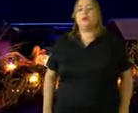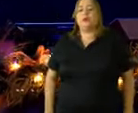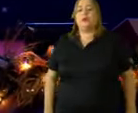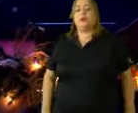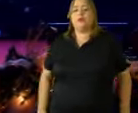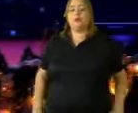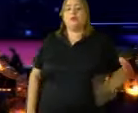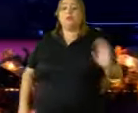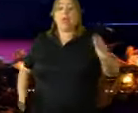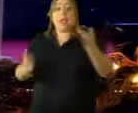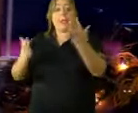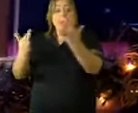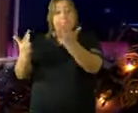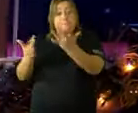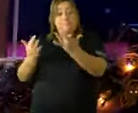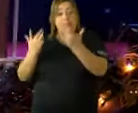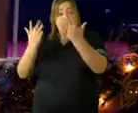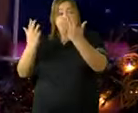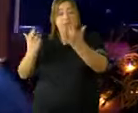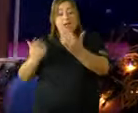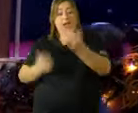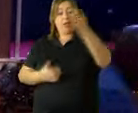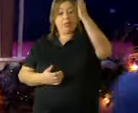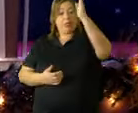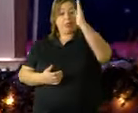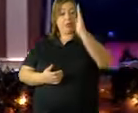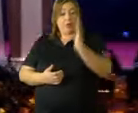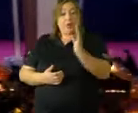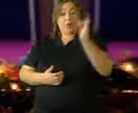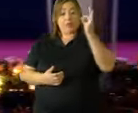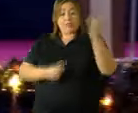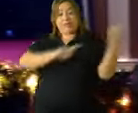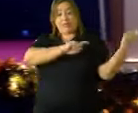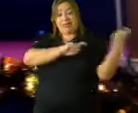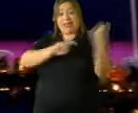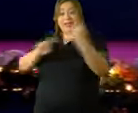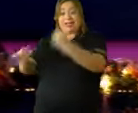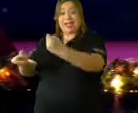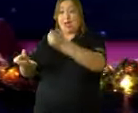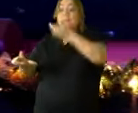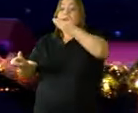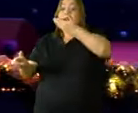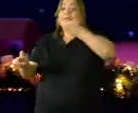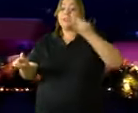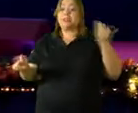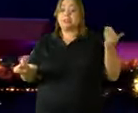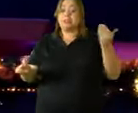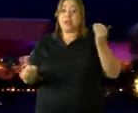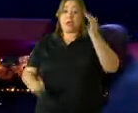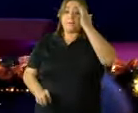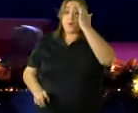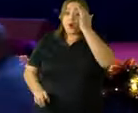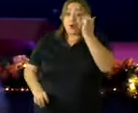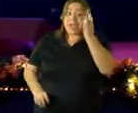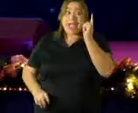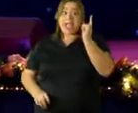Espera siempre de Dios lo mejor. Espera de Él siempre lo mejor. Porque nos ama.